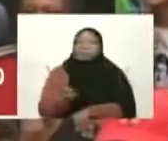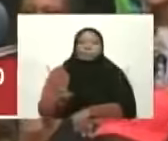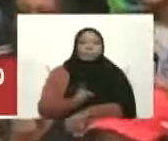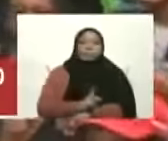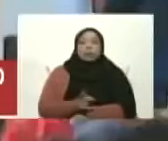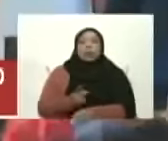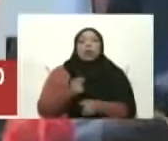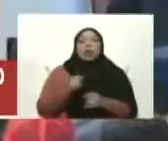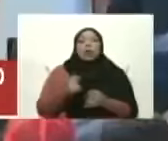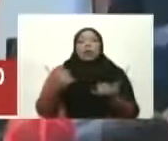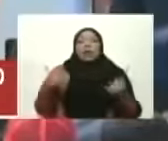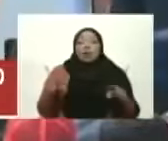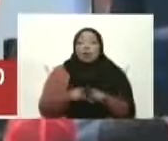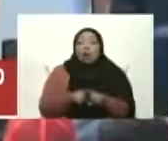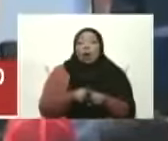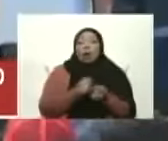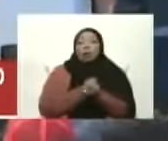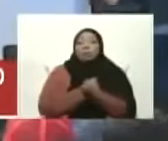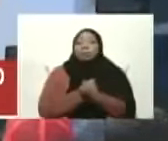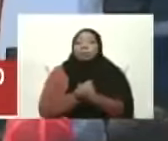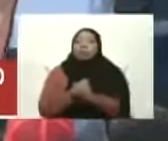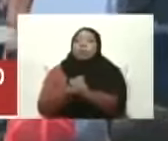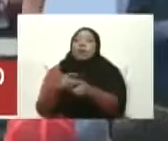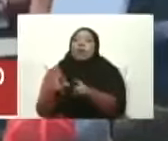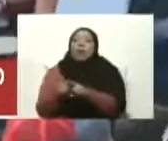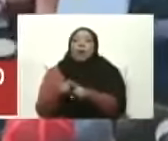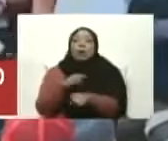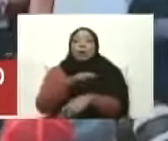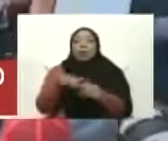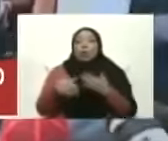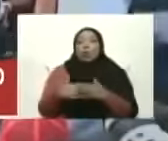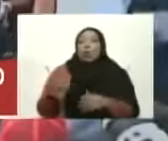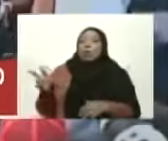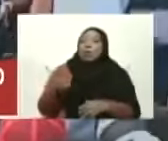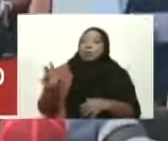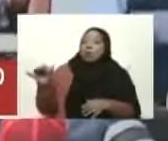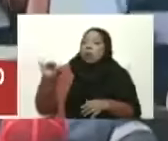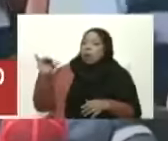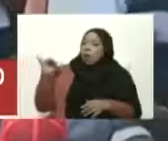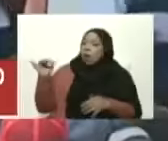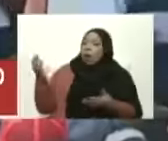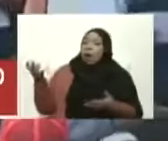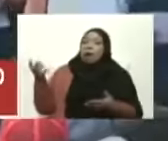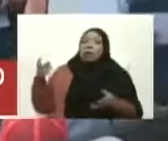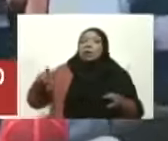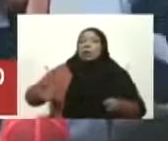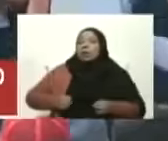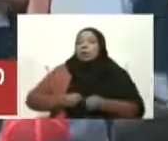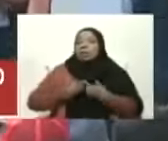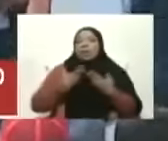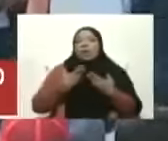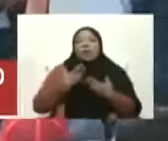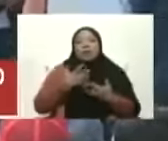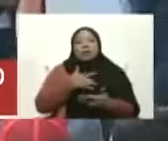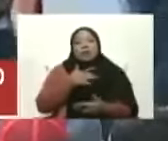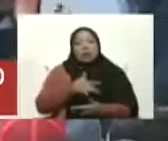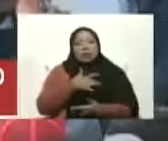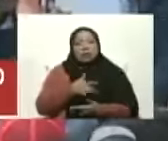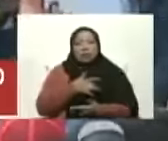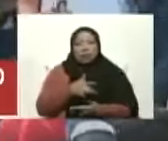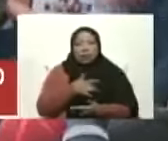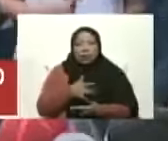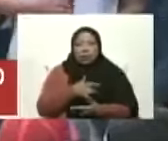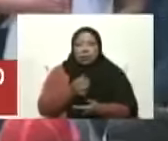amor que hemos visto en cada calle, en cada rincón de Venezuela. Es la explosión de amor de